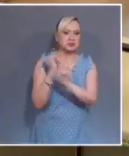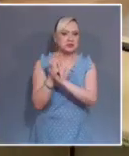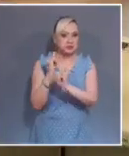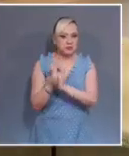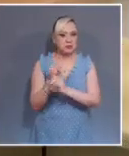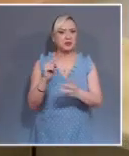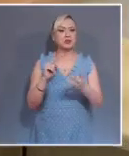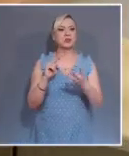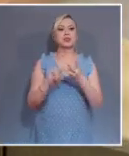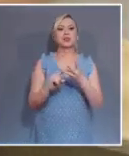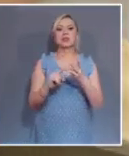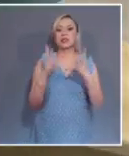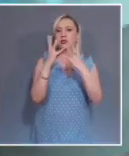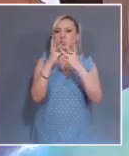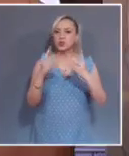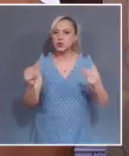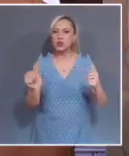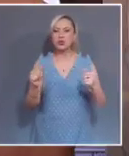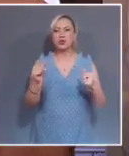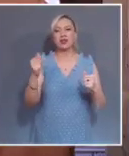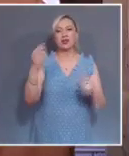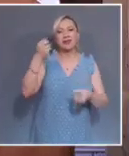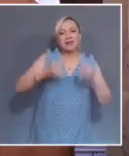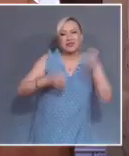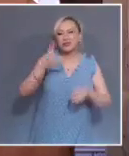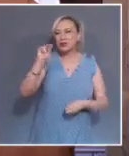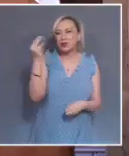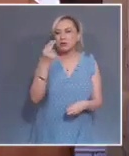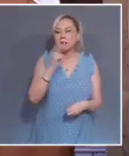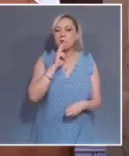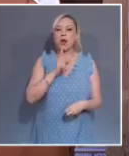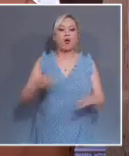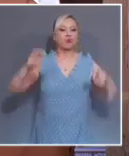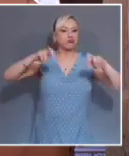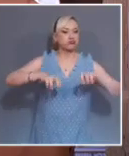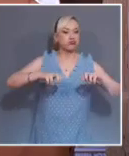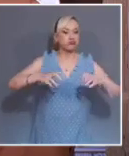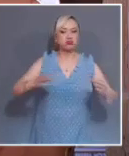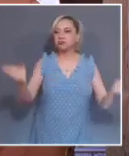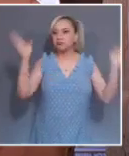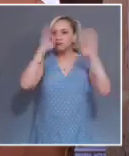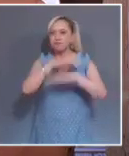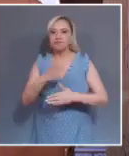que trae este nuevo código. La oralidad hacia la que quiere invitar este